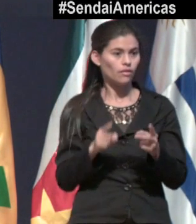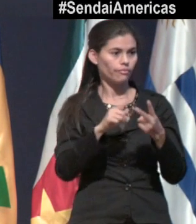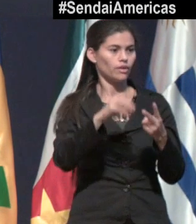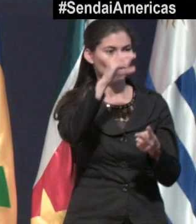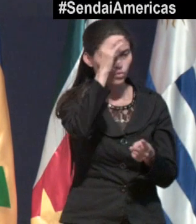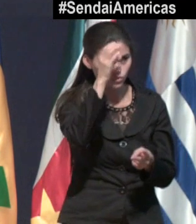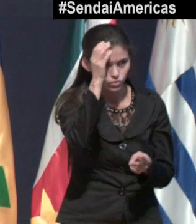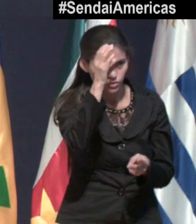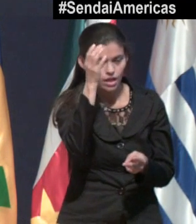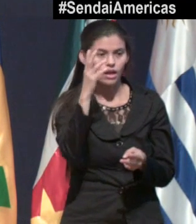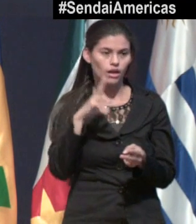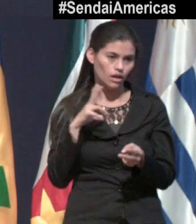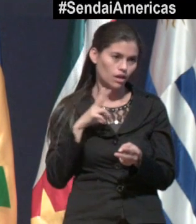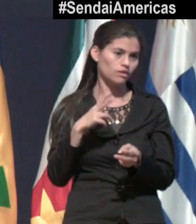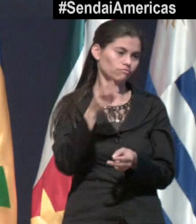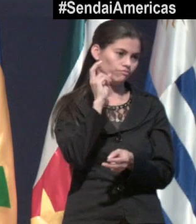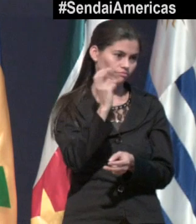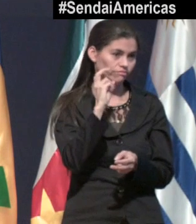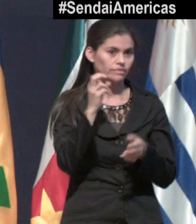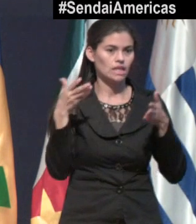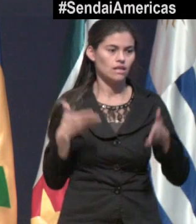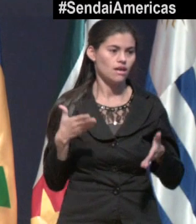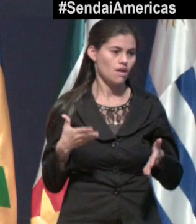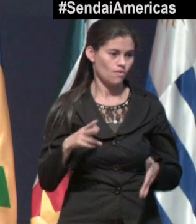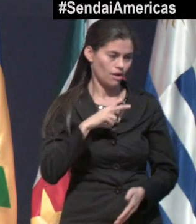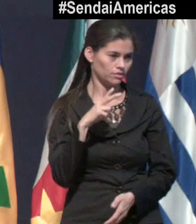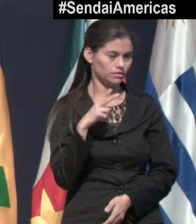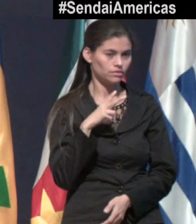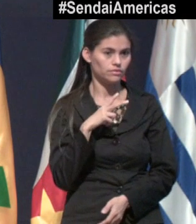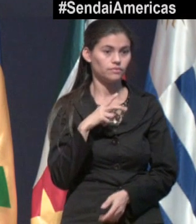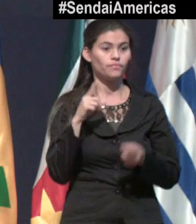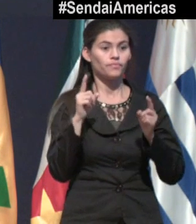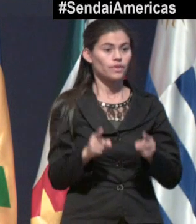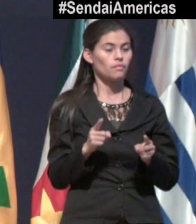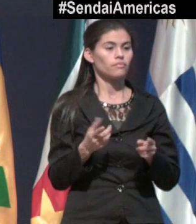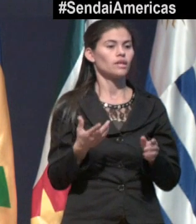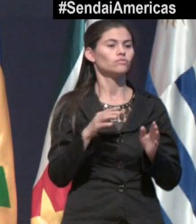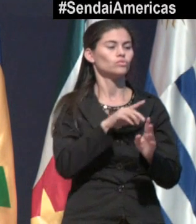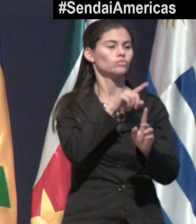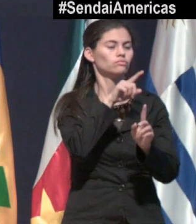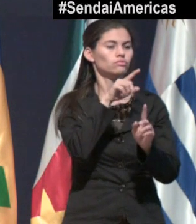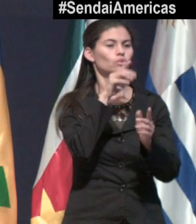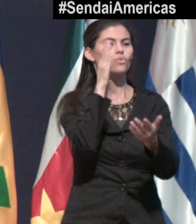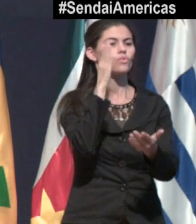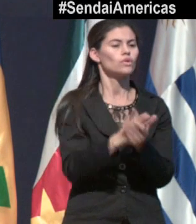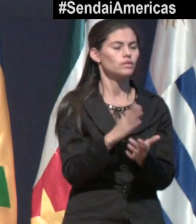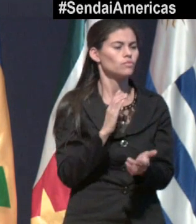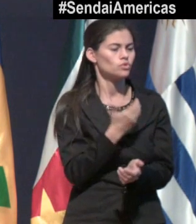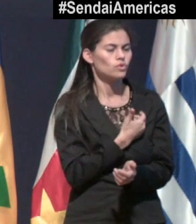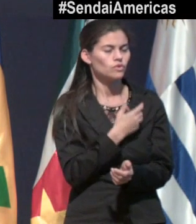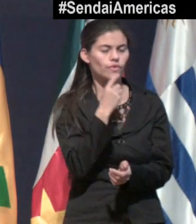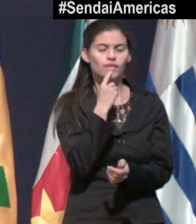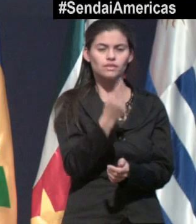con los riesgos que tenemos en este momento. Y llegamos a la conclusión que sí, efectivamente estamos en